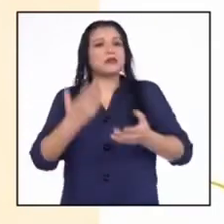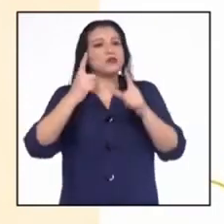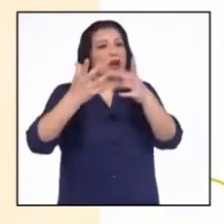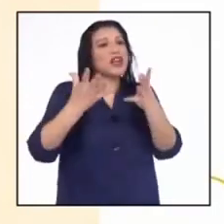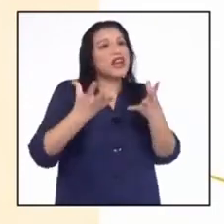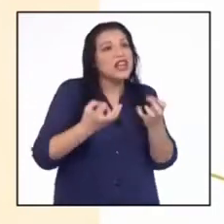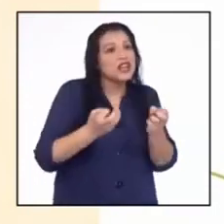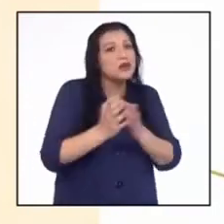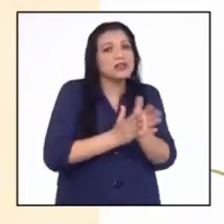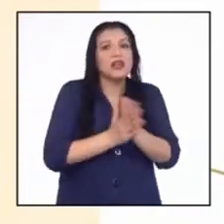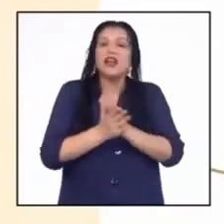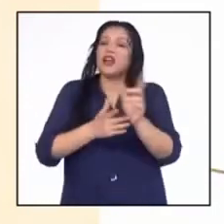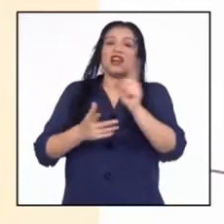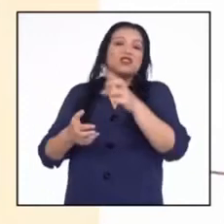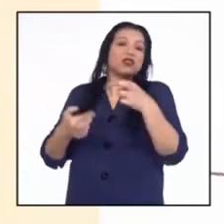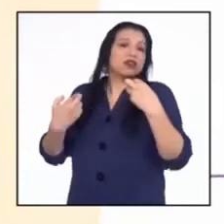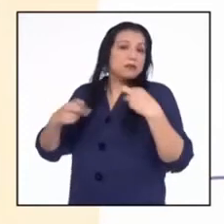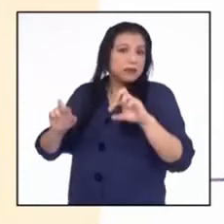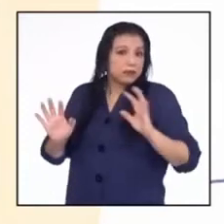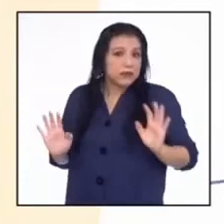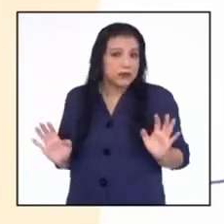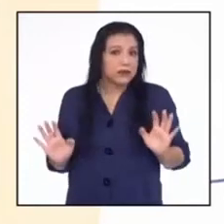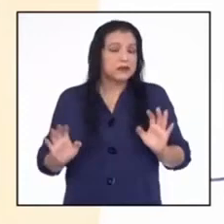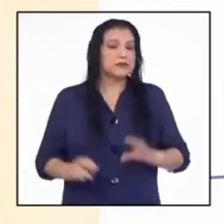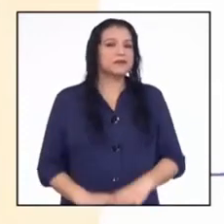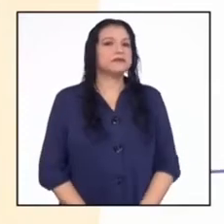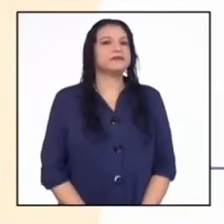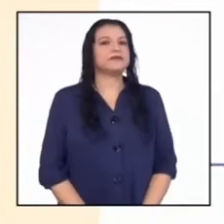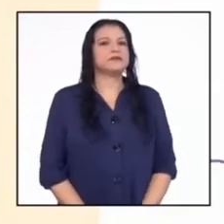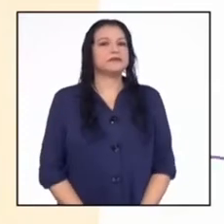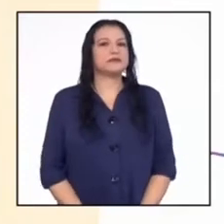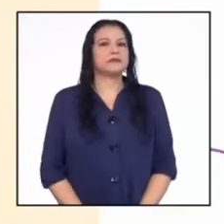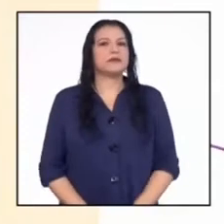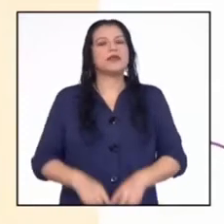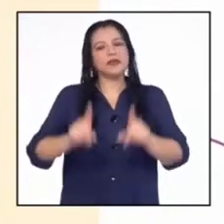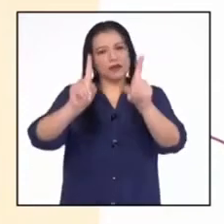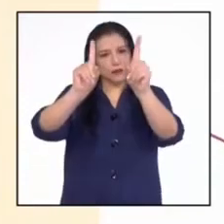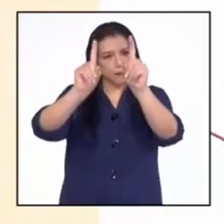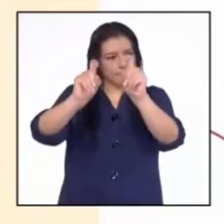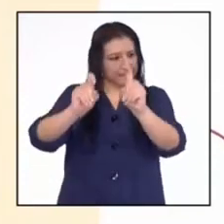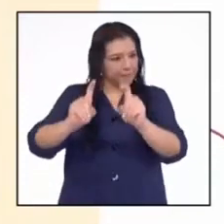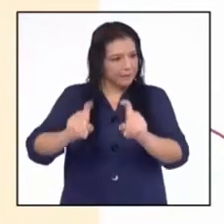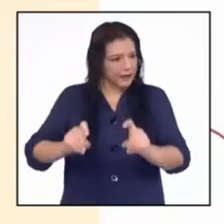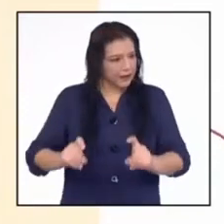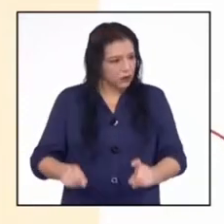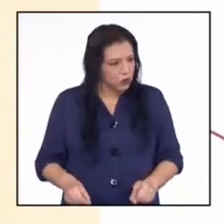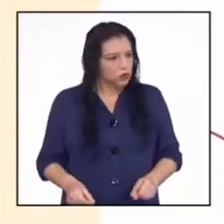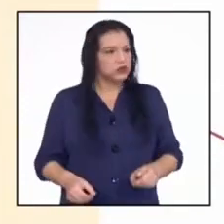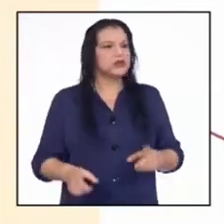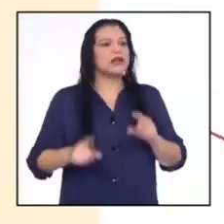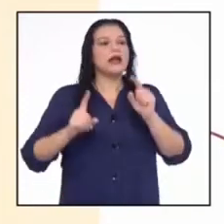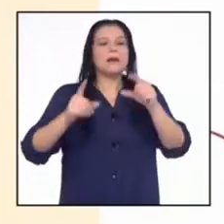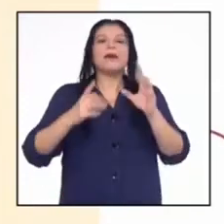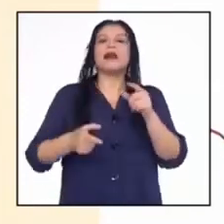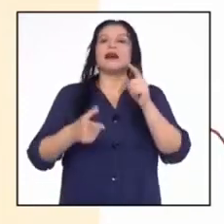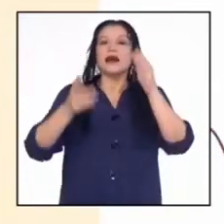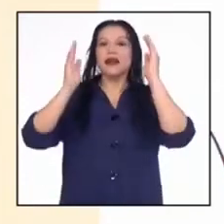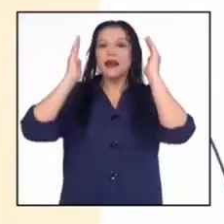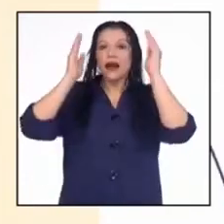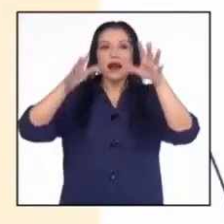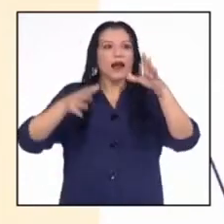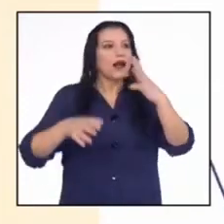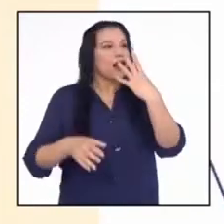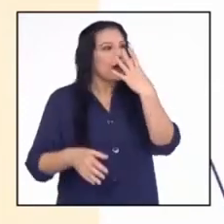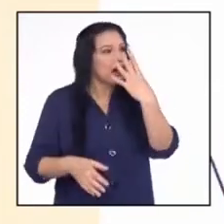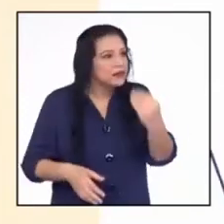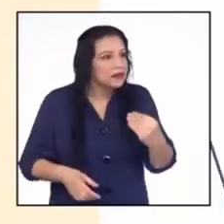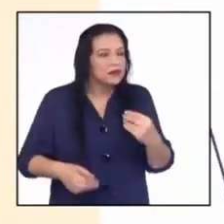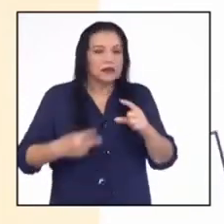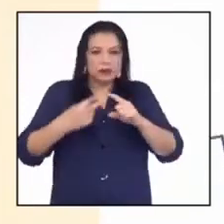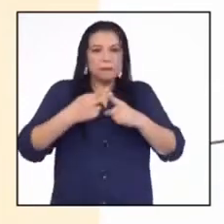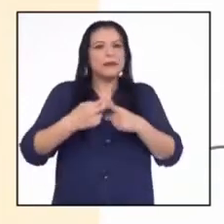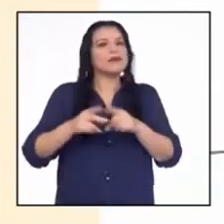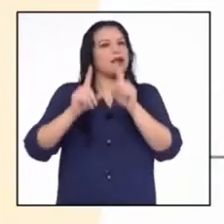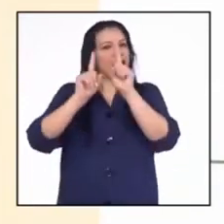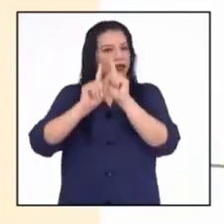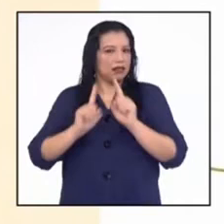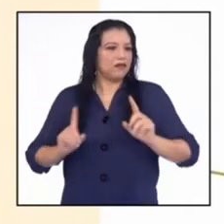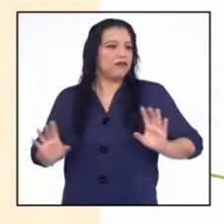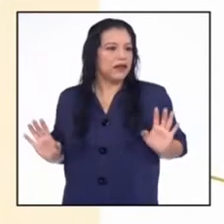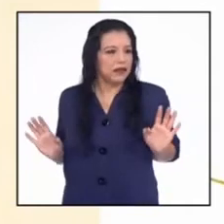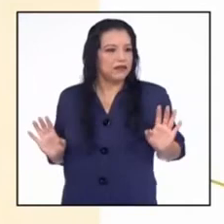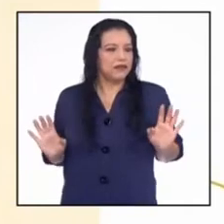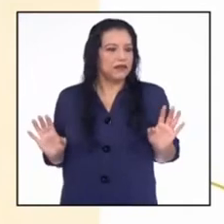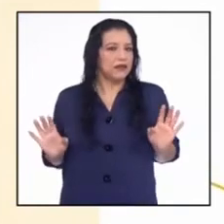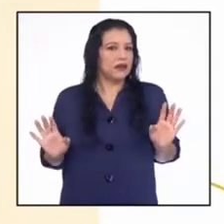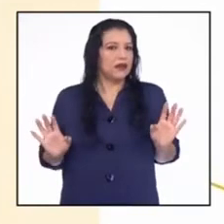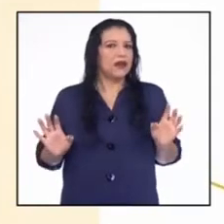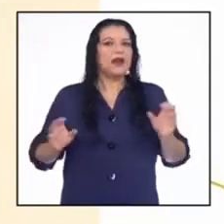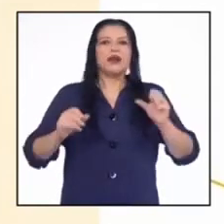pero alguien no se lo permitió? Esas preguntas las he puesto para atraer la atención, para empezar de una manera distinta.